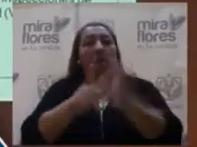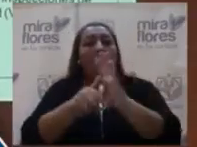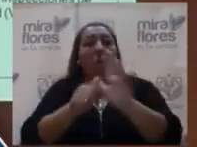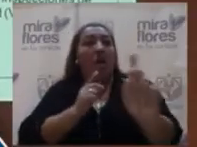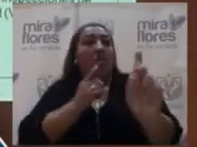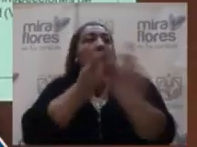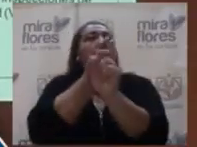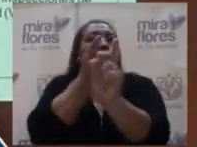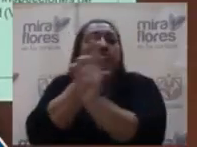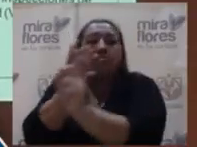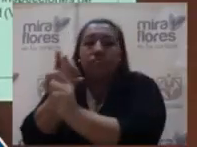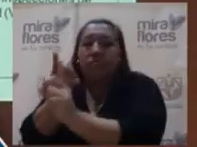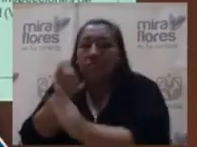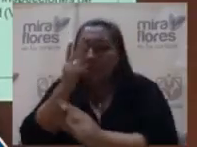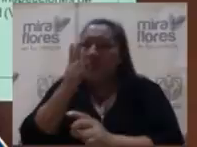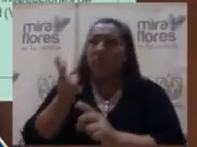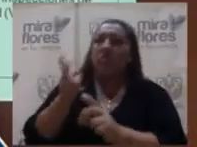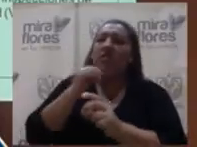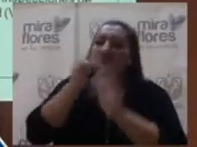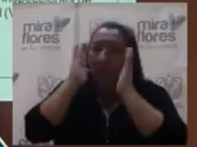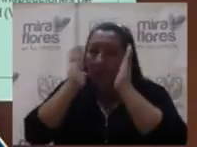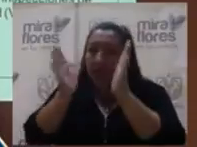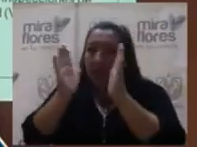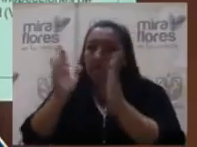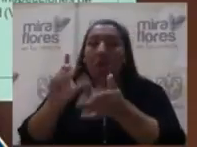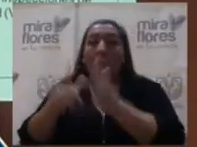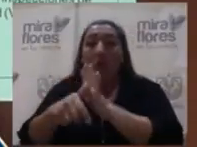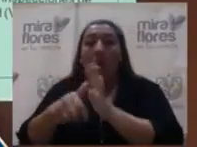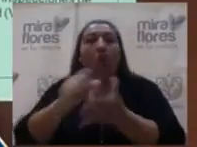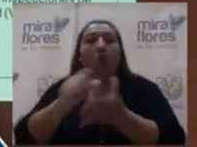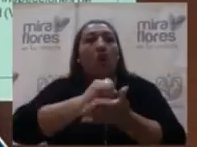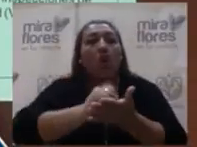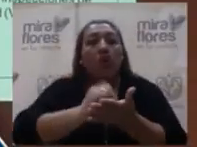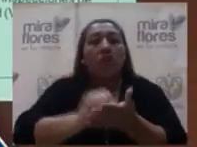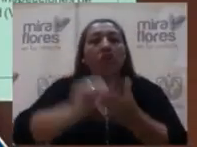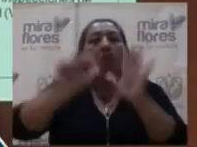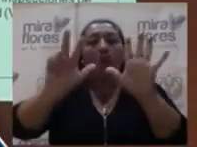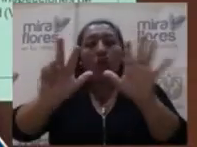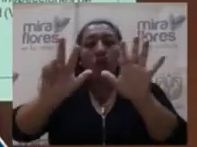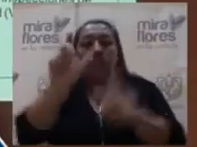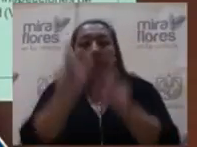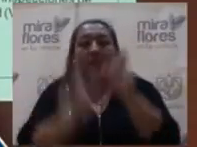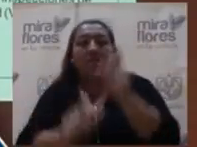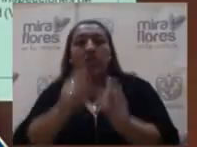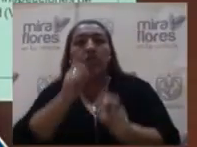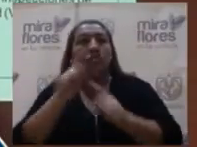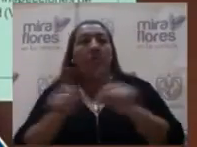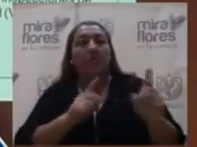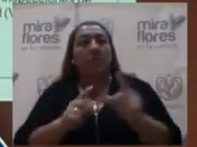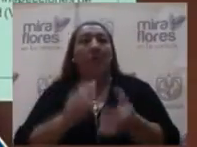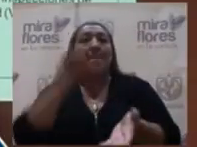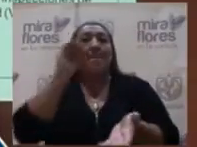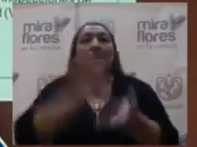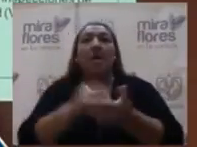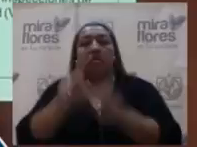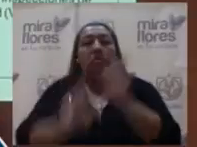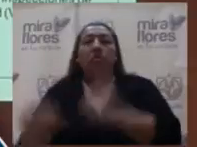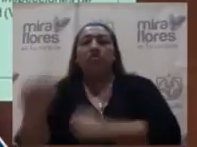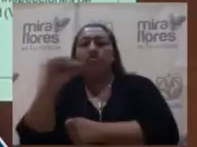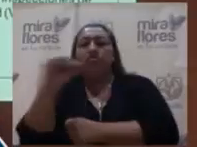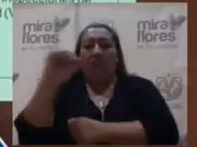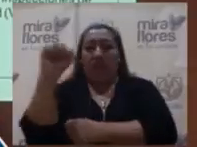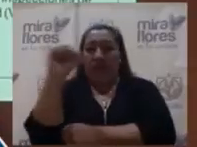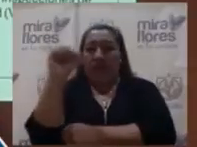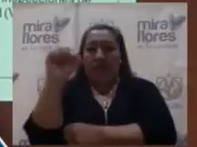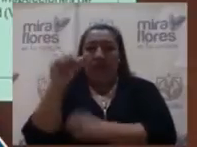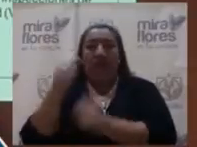la priorización en la atención. Se contratan 8 inspectores de detalle, más un chofer que pudiera llevar